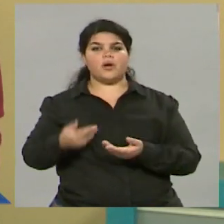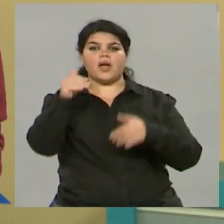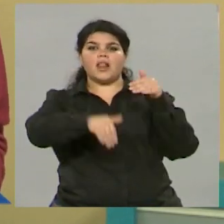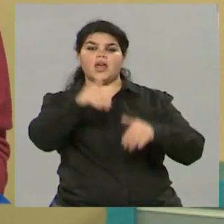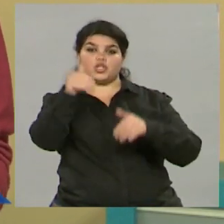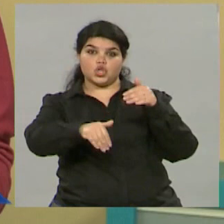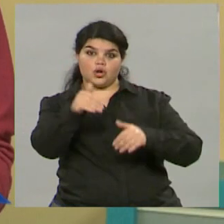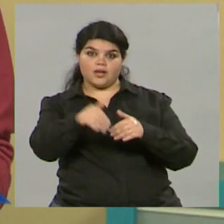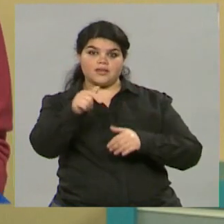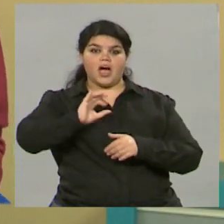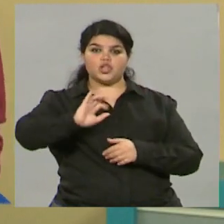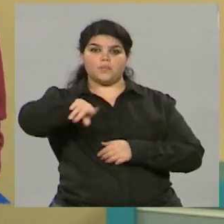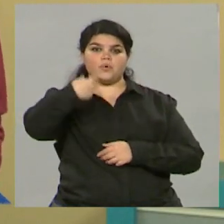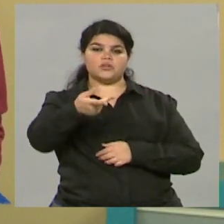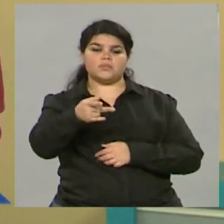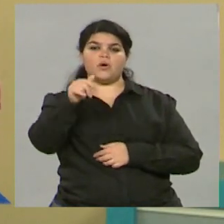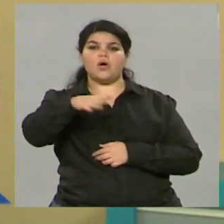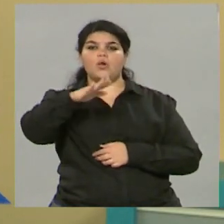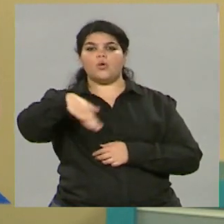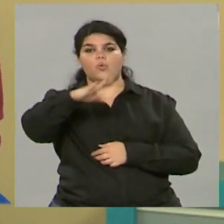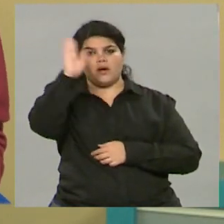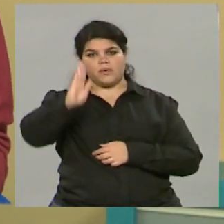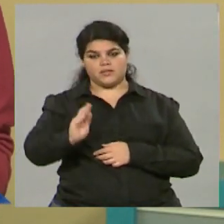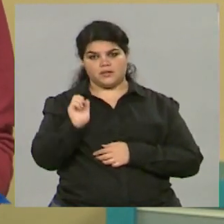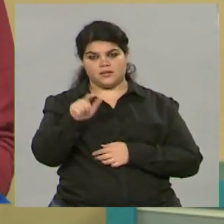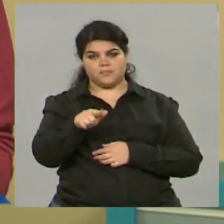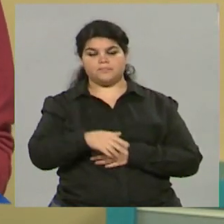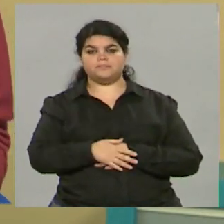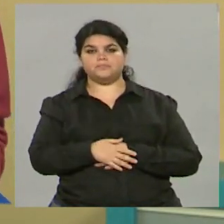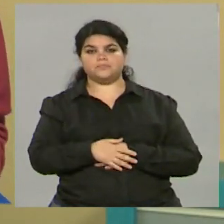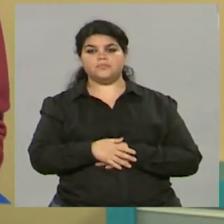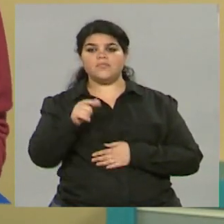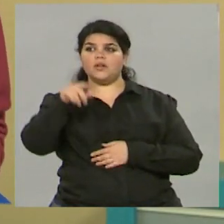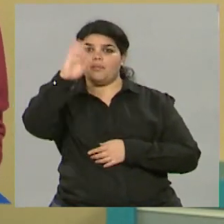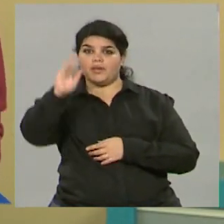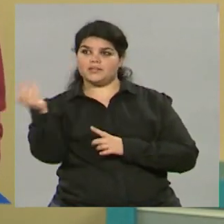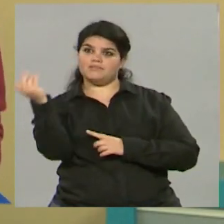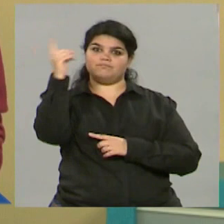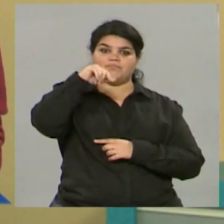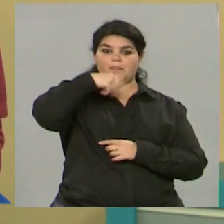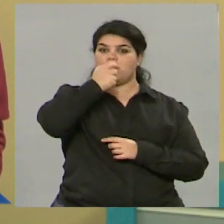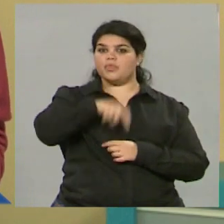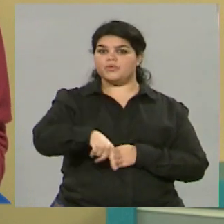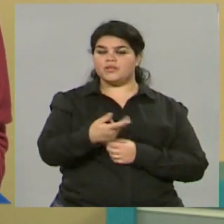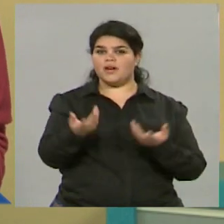que se van a realizar el año que viene en el país de Brasil. De Brasil volvemos a Mendoza y nos ponemos